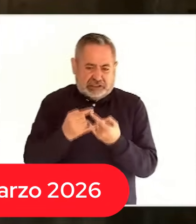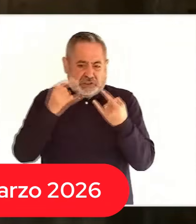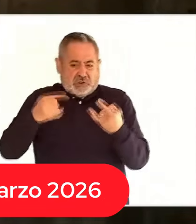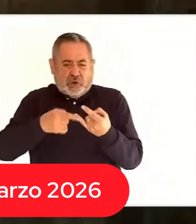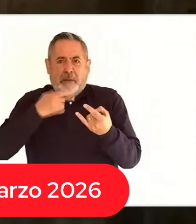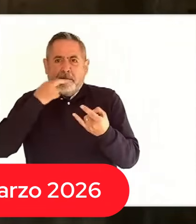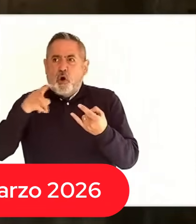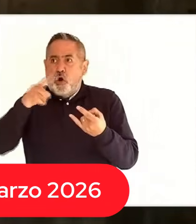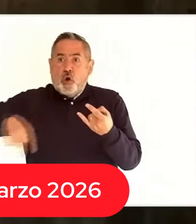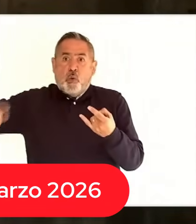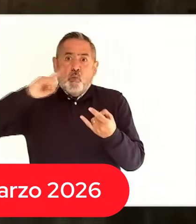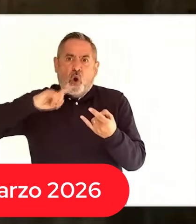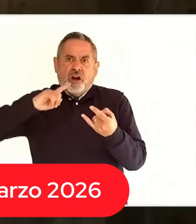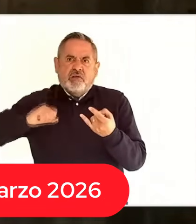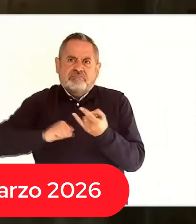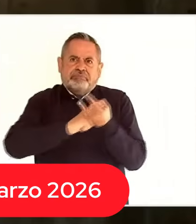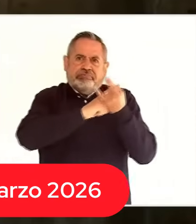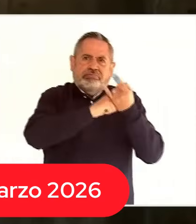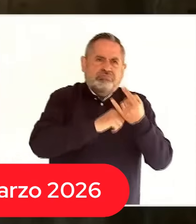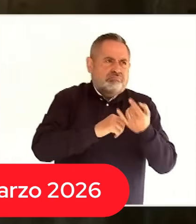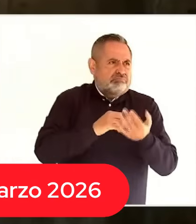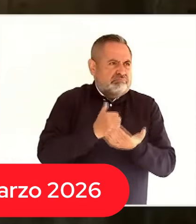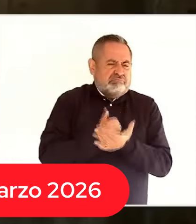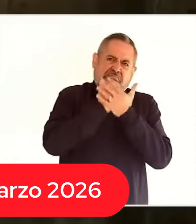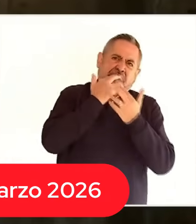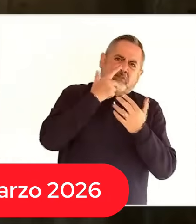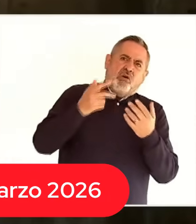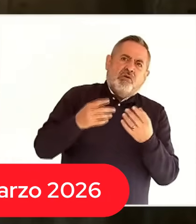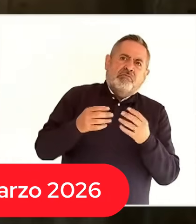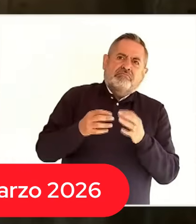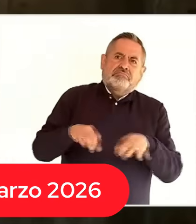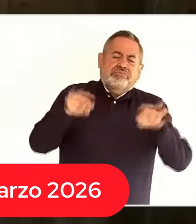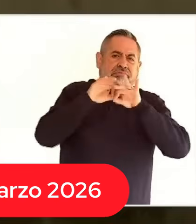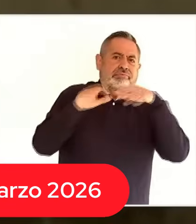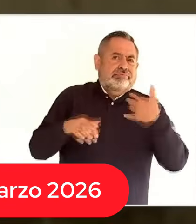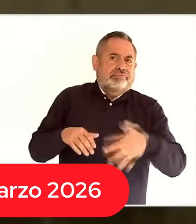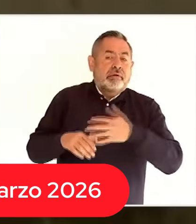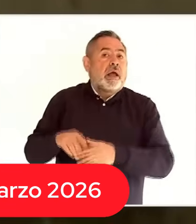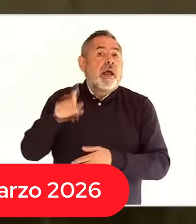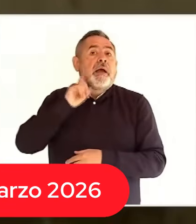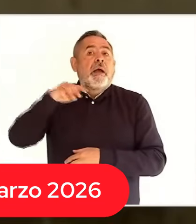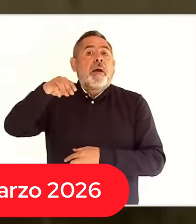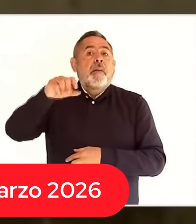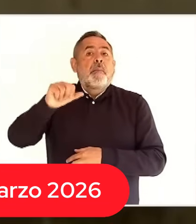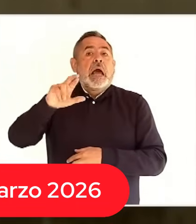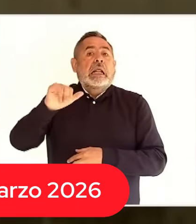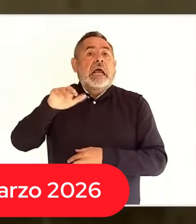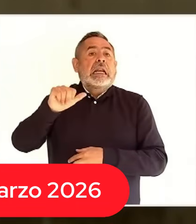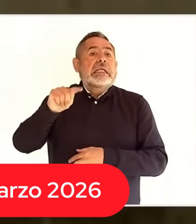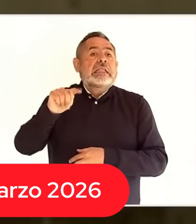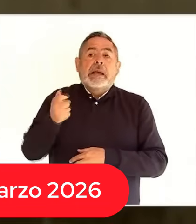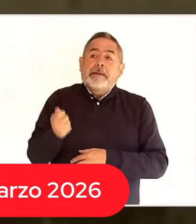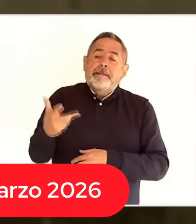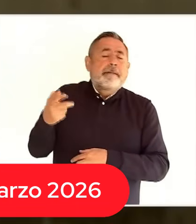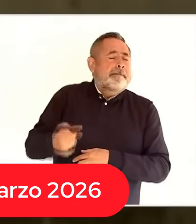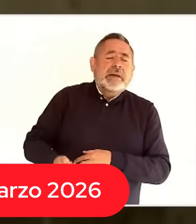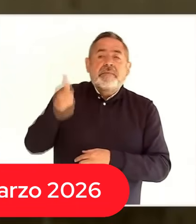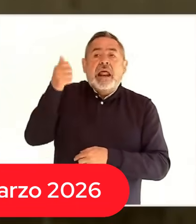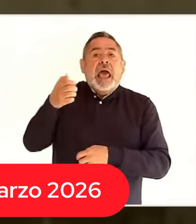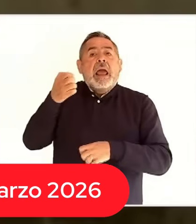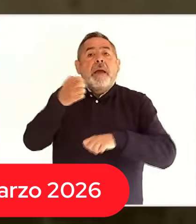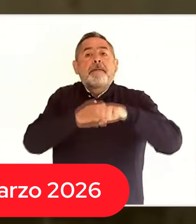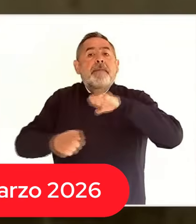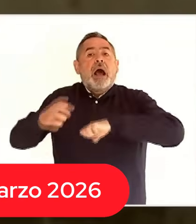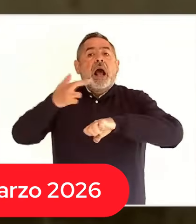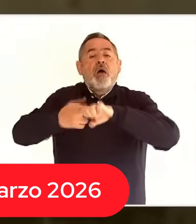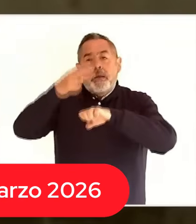Margarita, primera embajadora histórica de México, como la primera mujer presidenta,